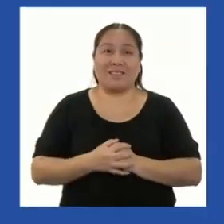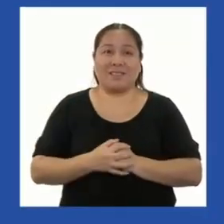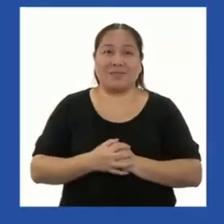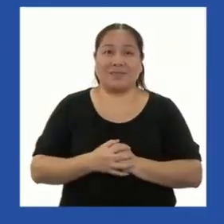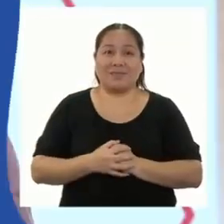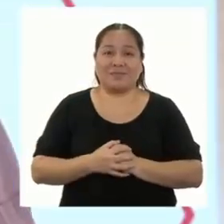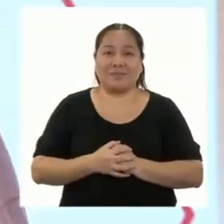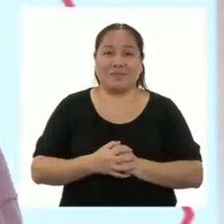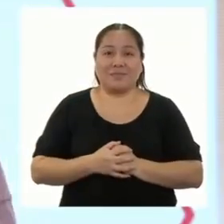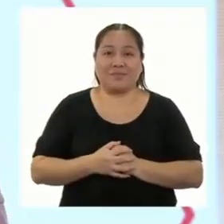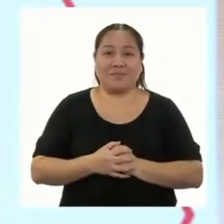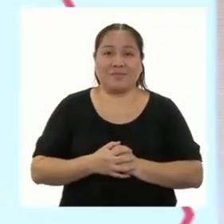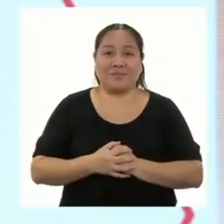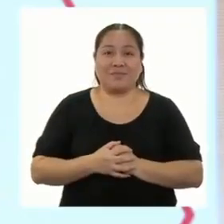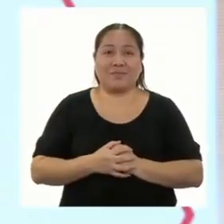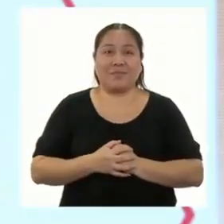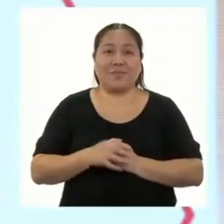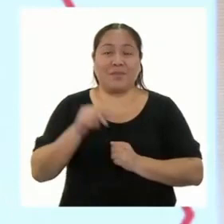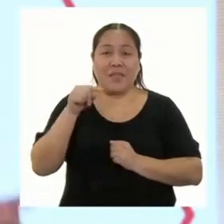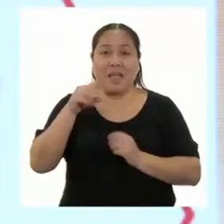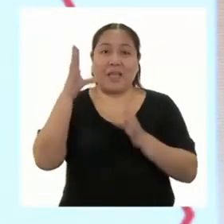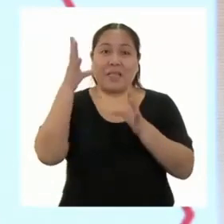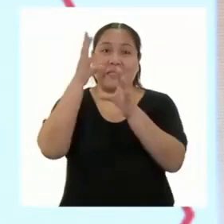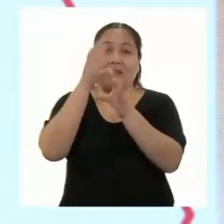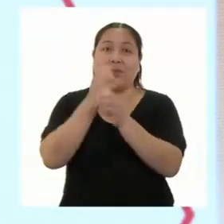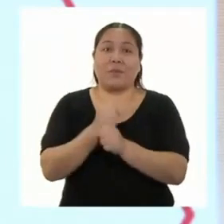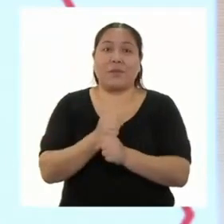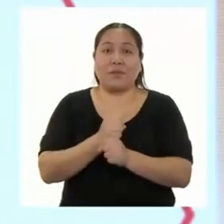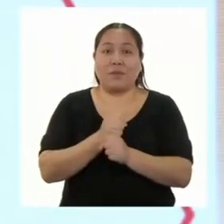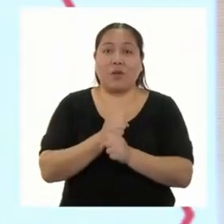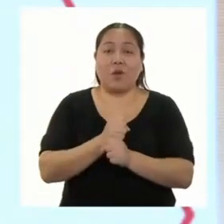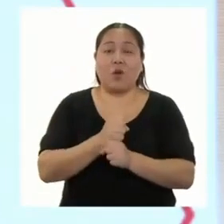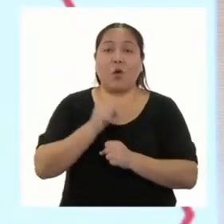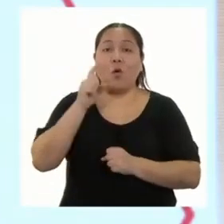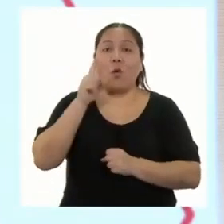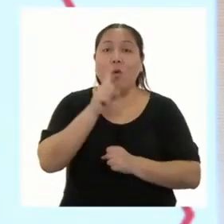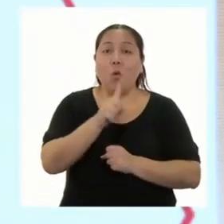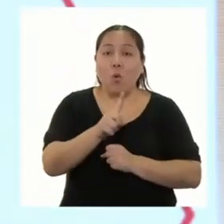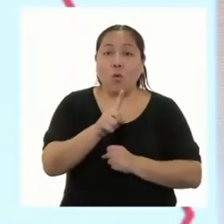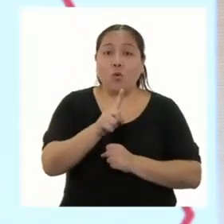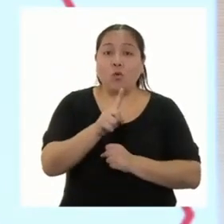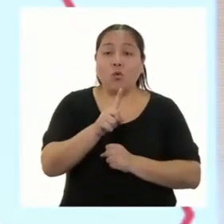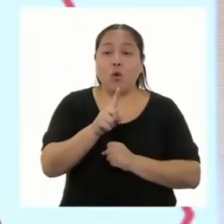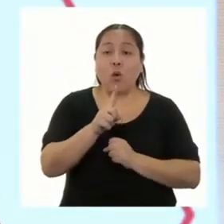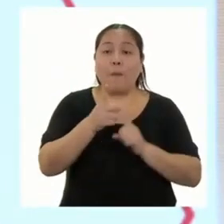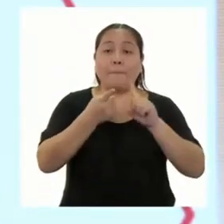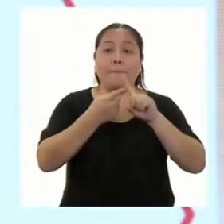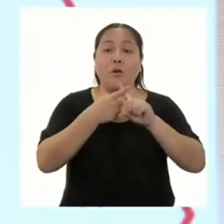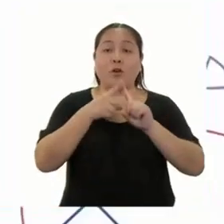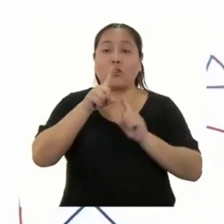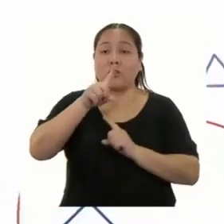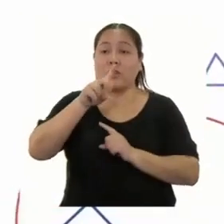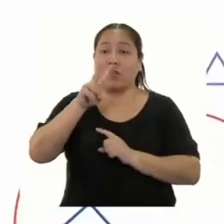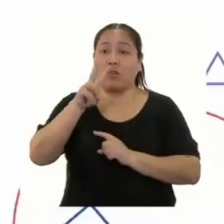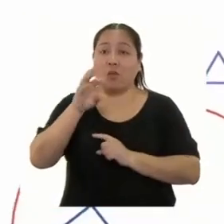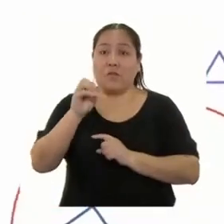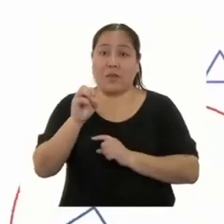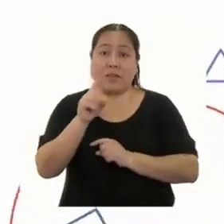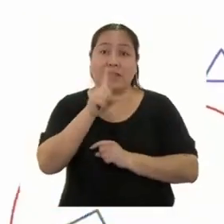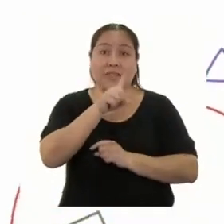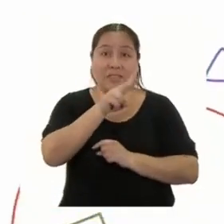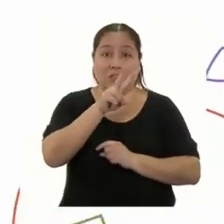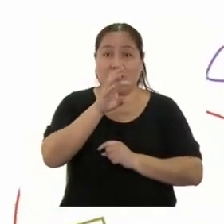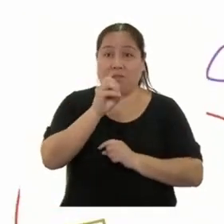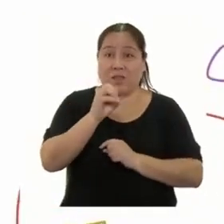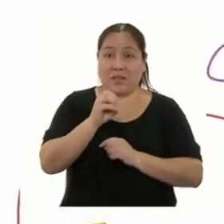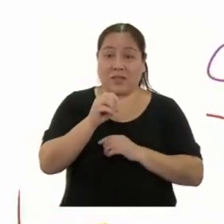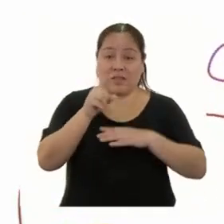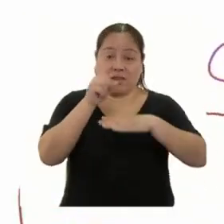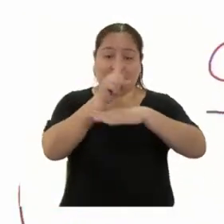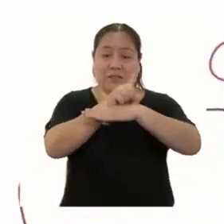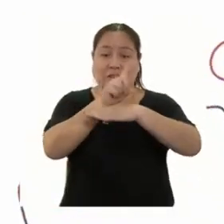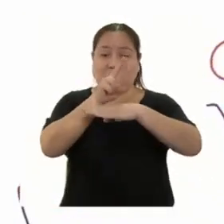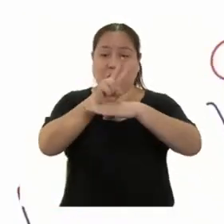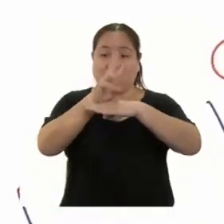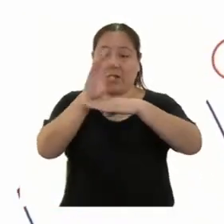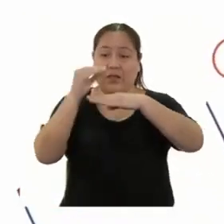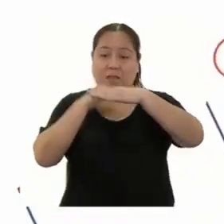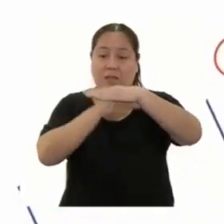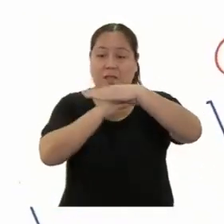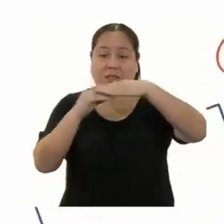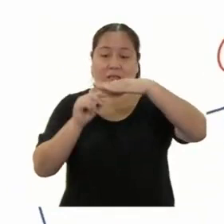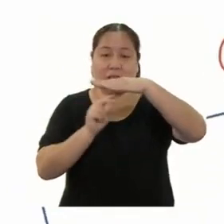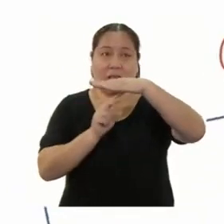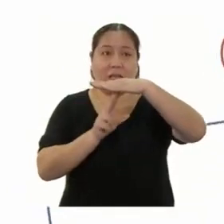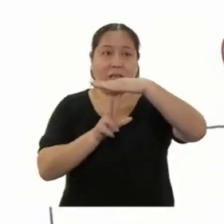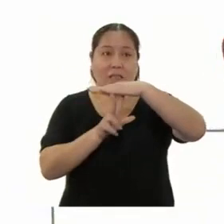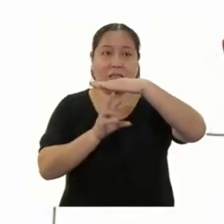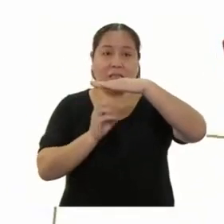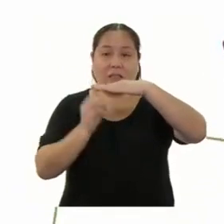X. Entonces simplifico. Y 1 por 120 es igual a 120. Luego, 120 entre 30, elimino